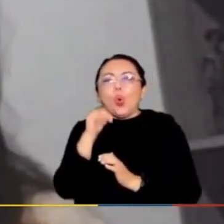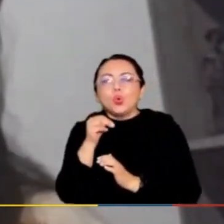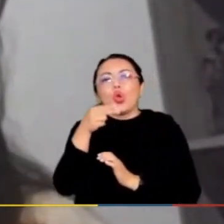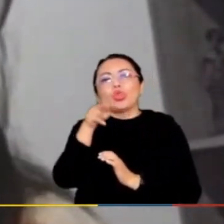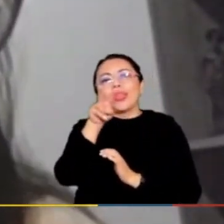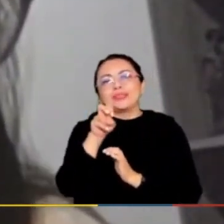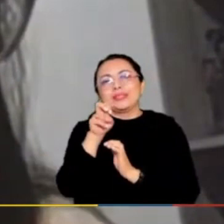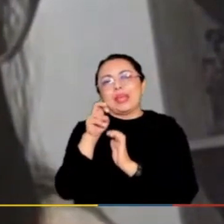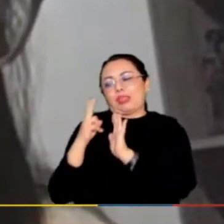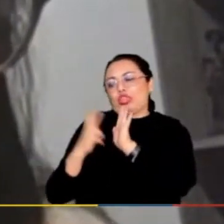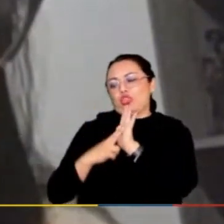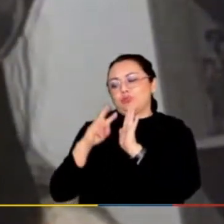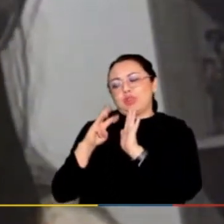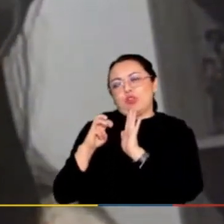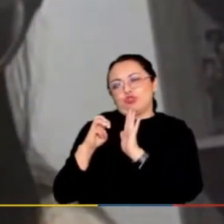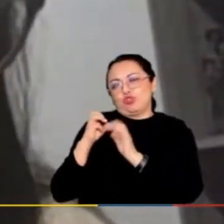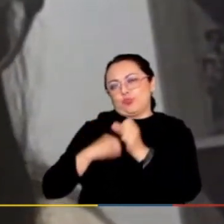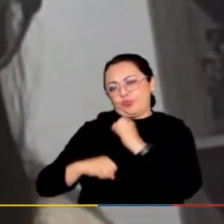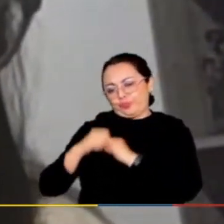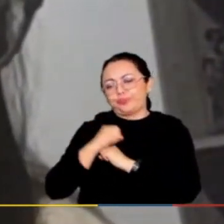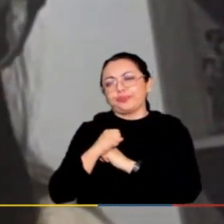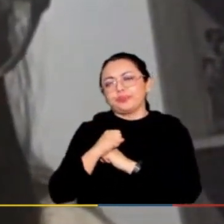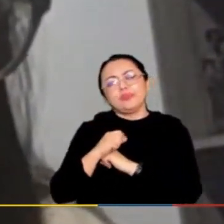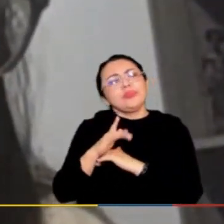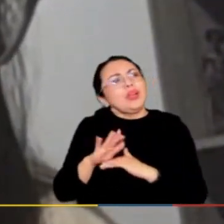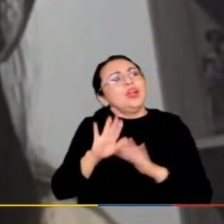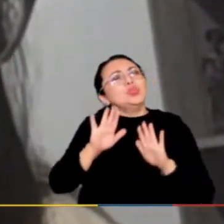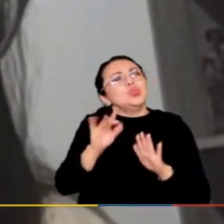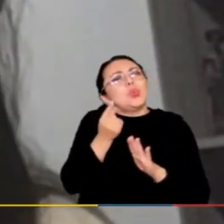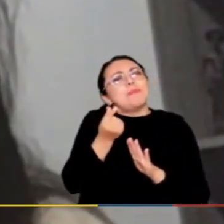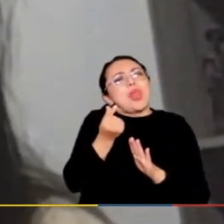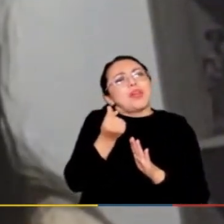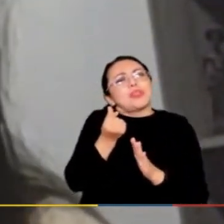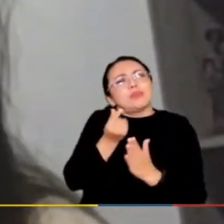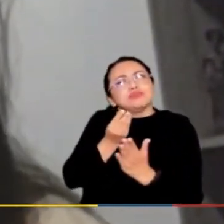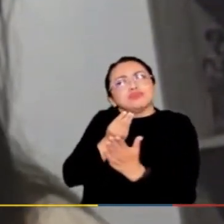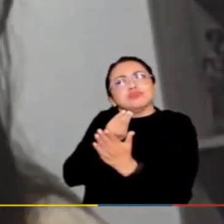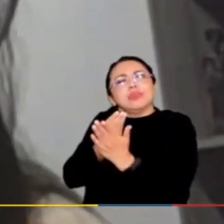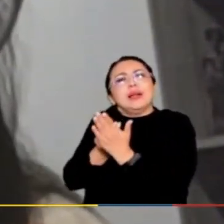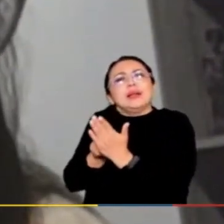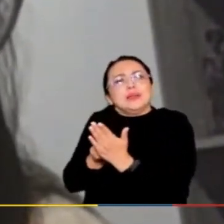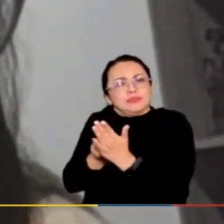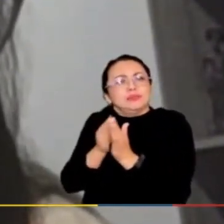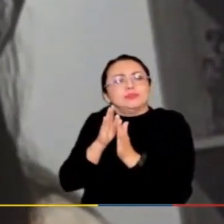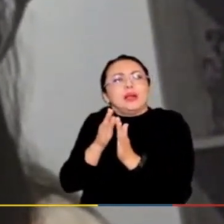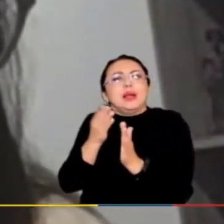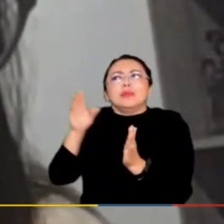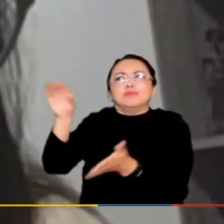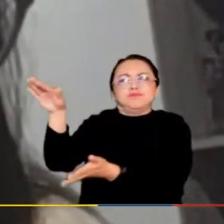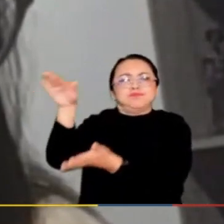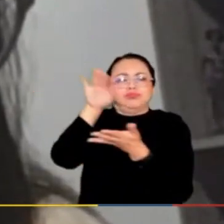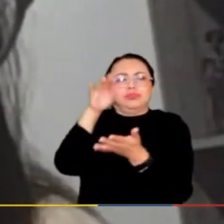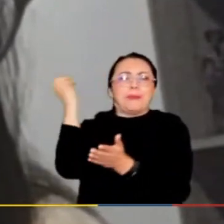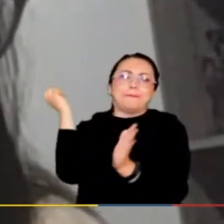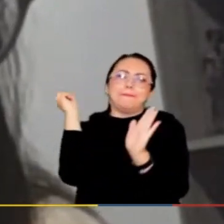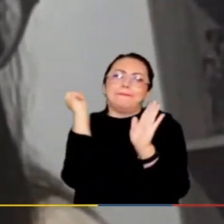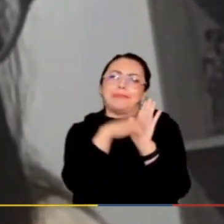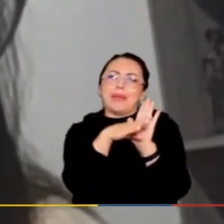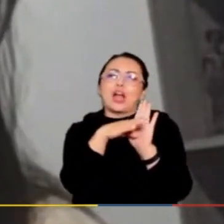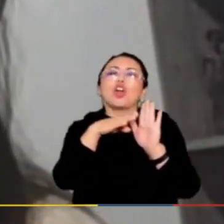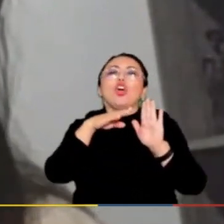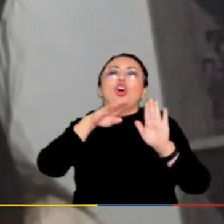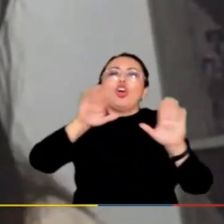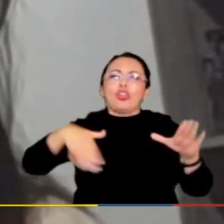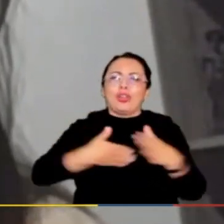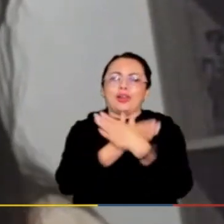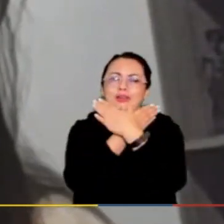del 2008. ¿Acaso este dinero remitido al Banco de la República por concepto de la operación realizada